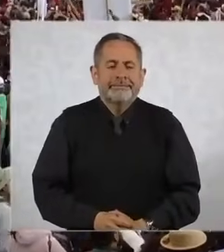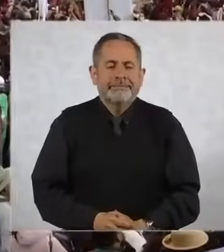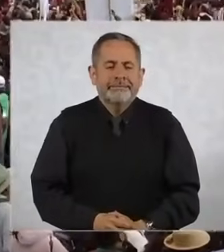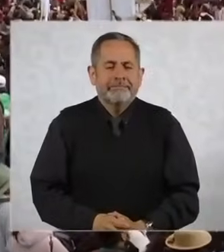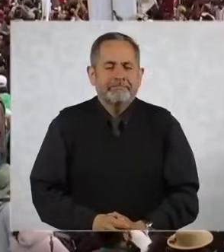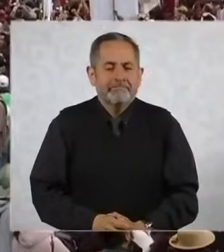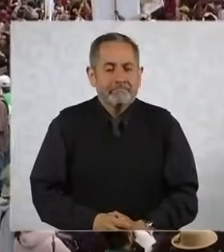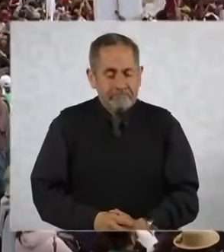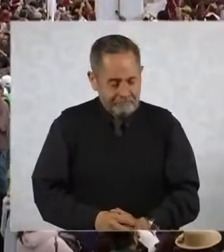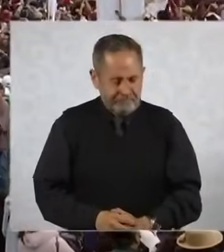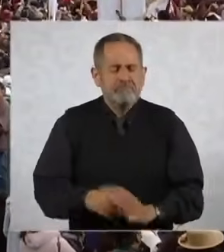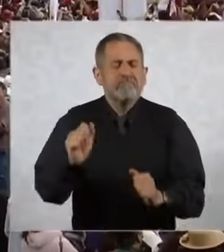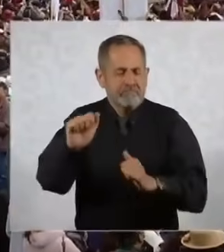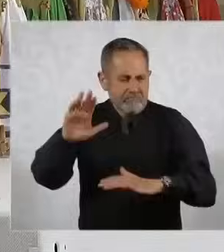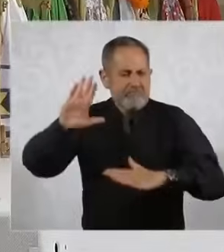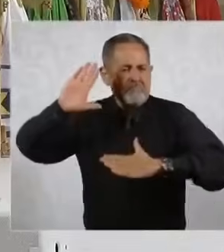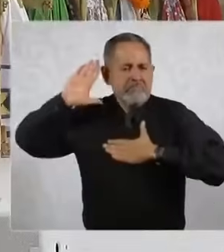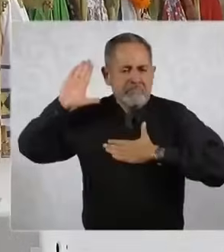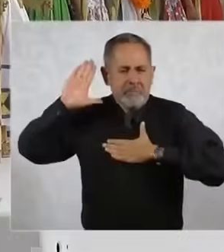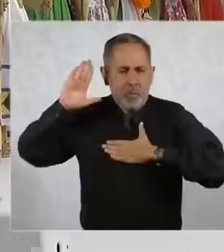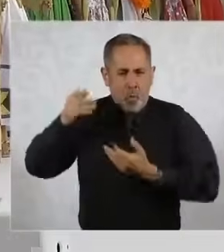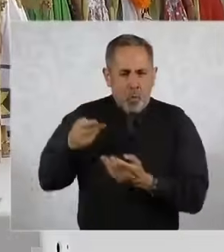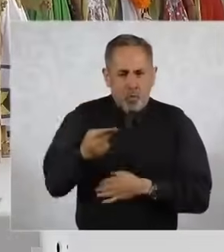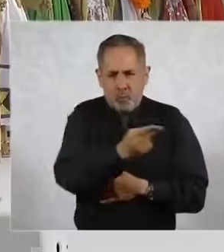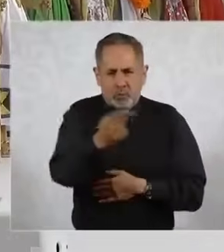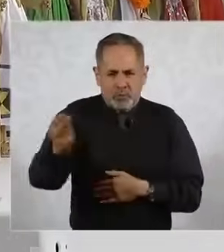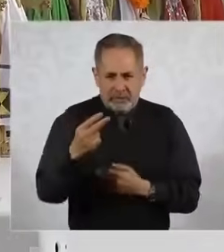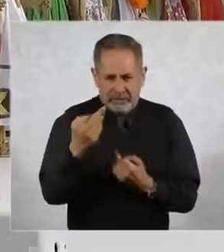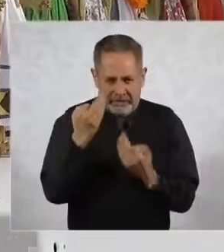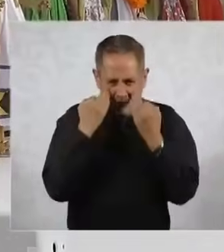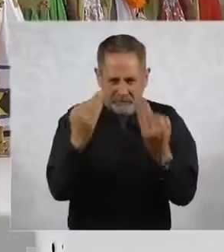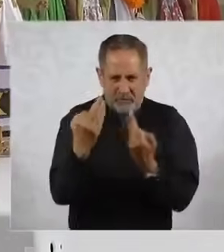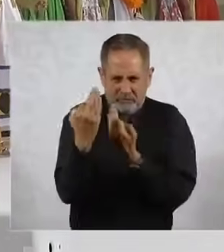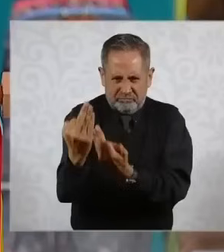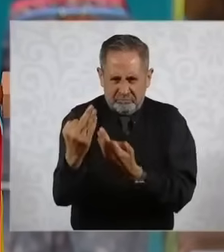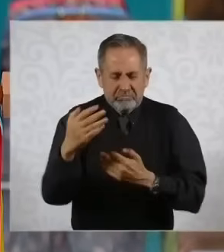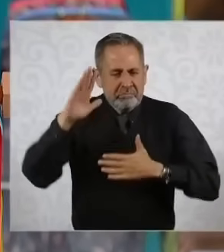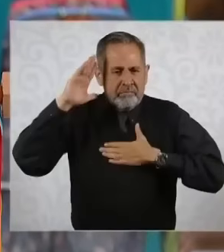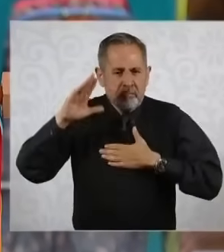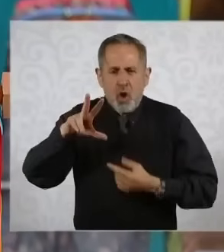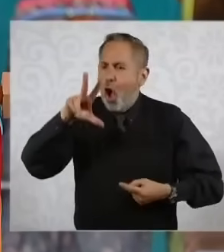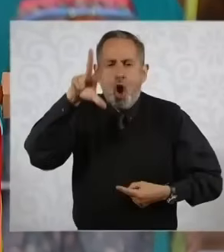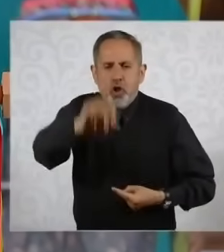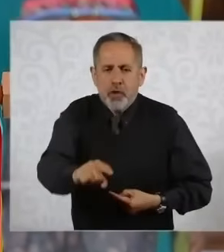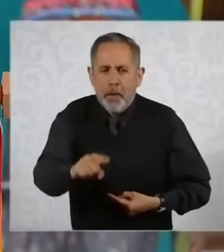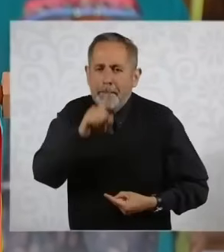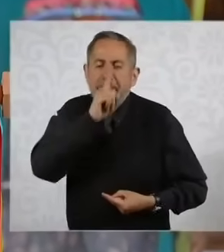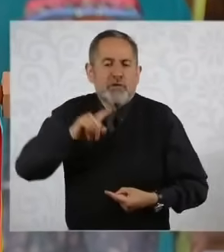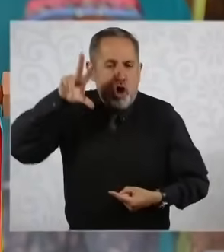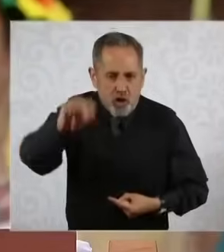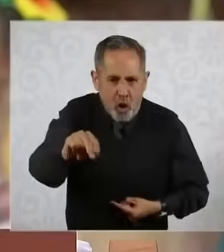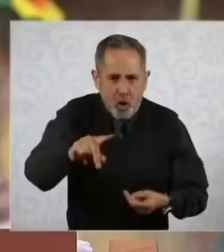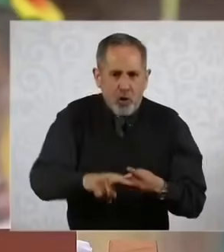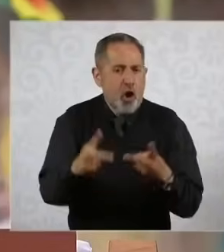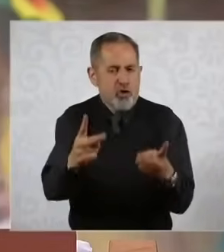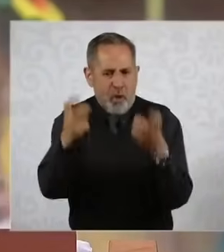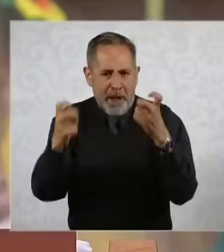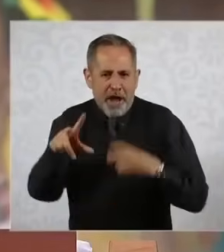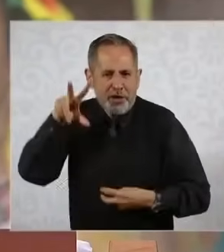Me comprometo con ustedes a no mentir, a no